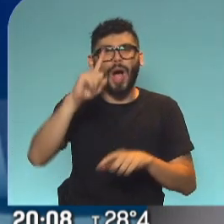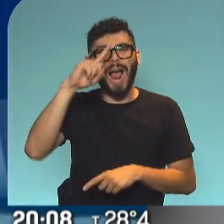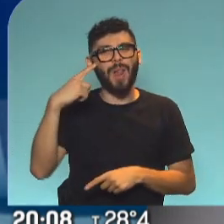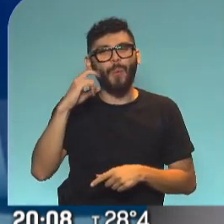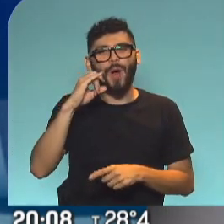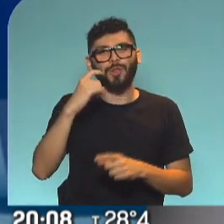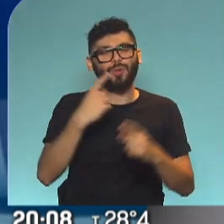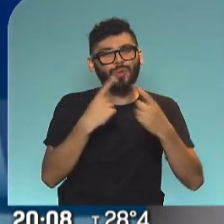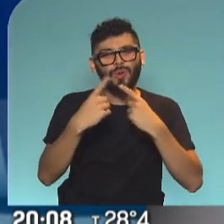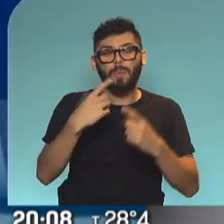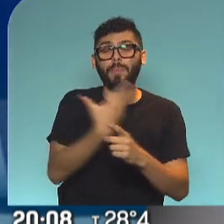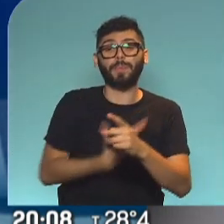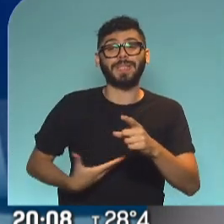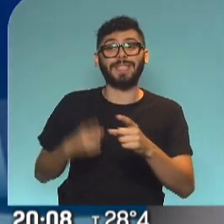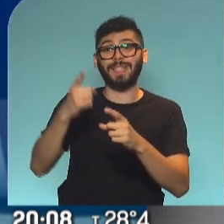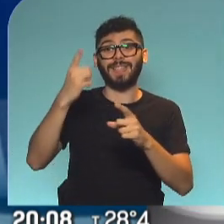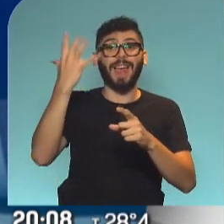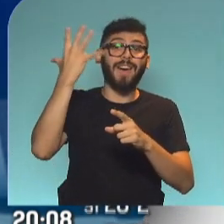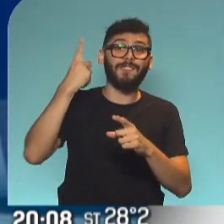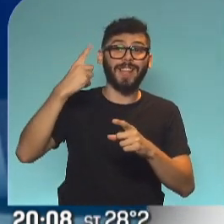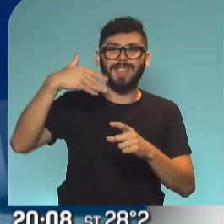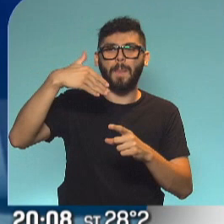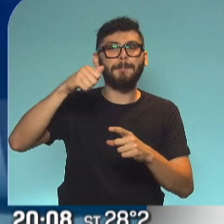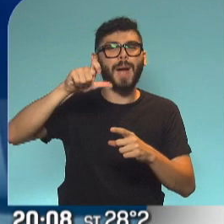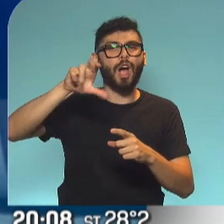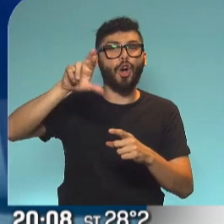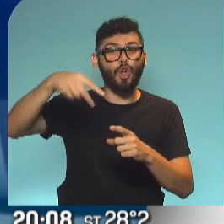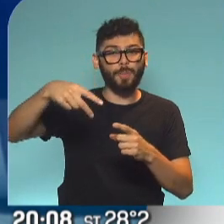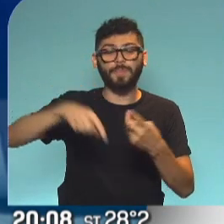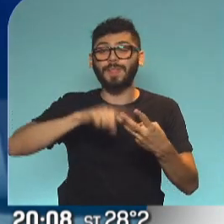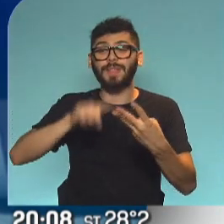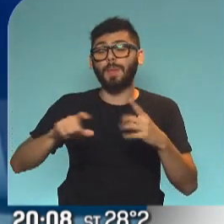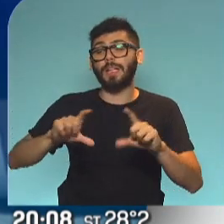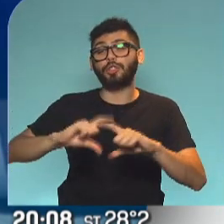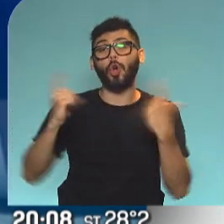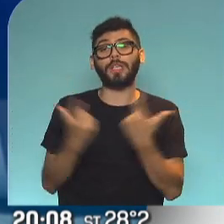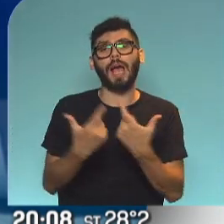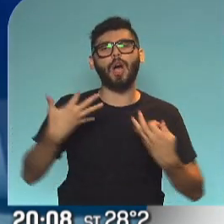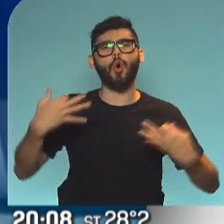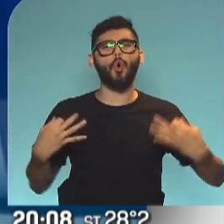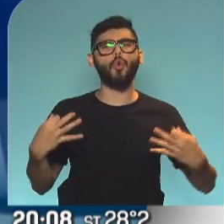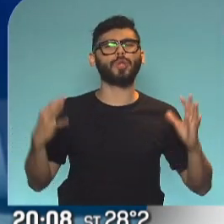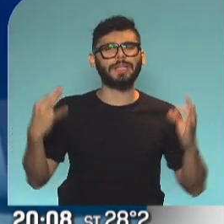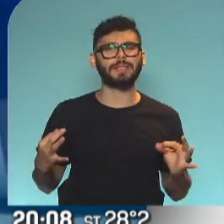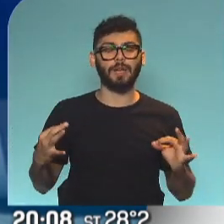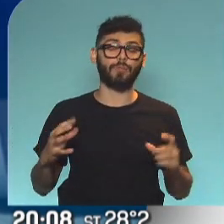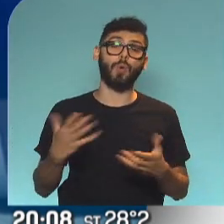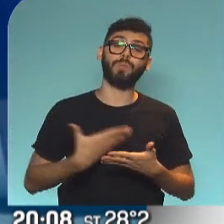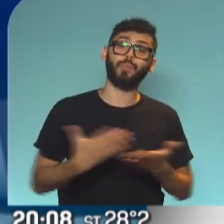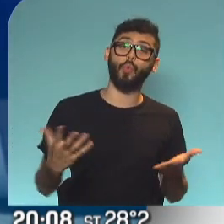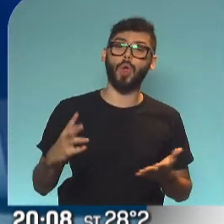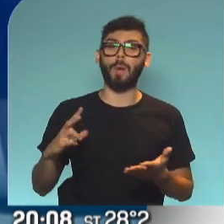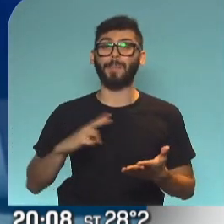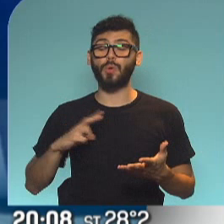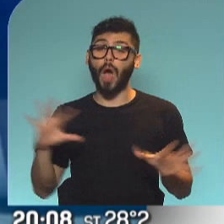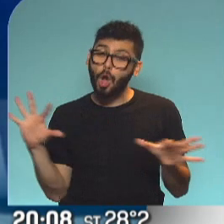Fernández con el presidente francés Emmanuel Macron, el tema de la justicia social y hacer un gran esfuerzo entre el sector público y privado para dar respuesta